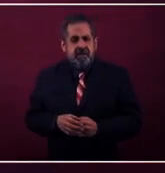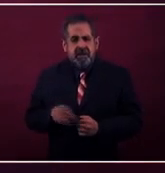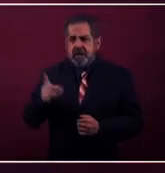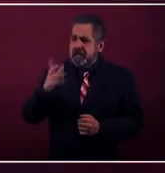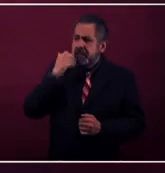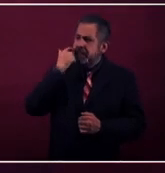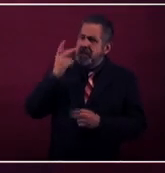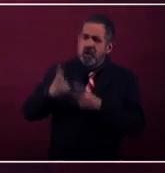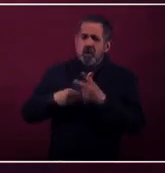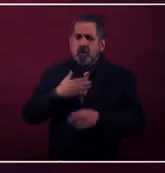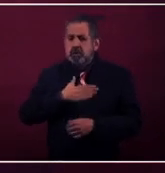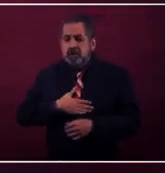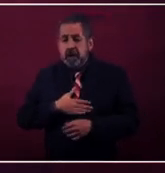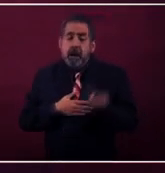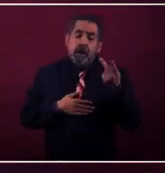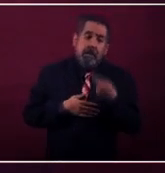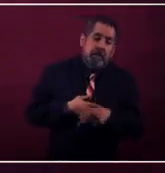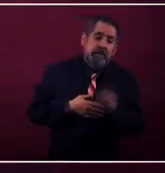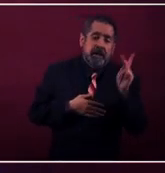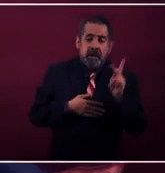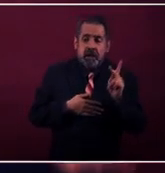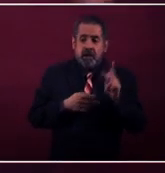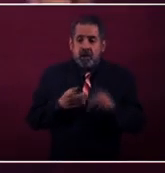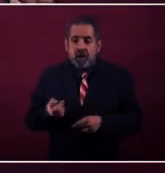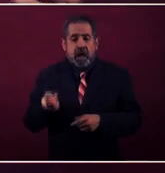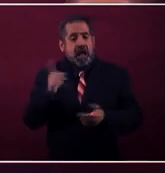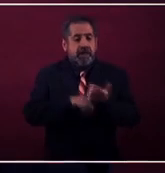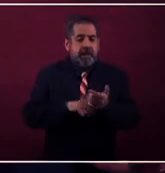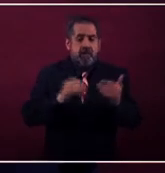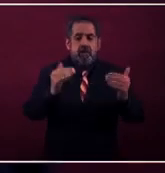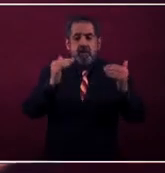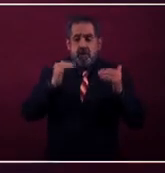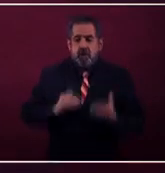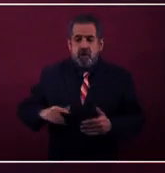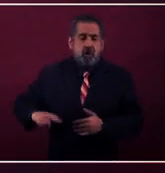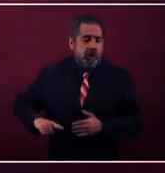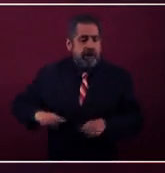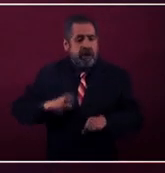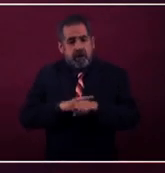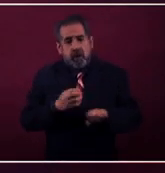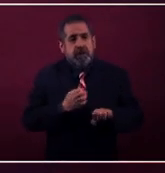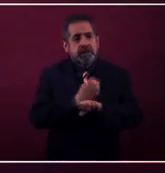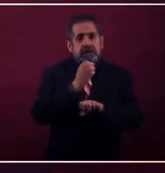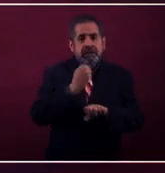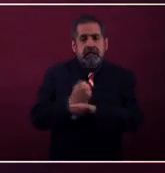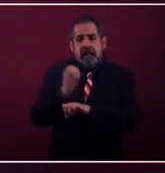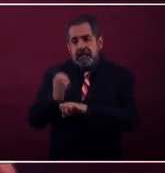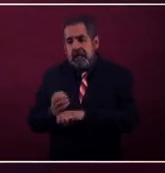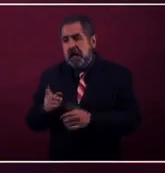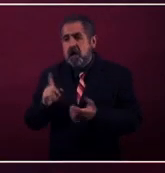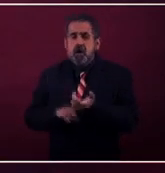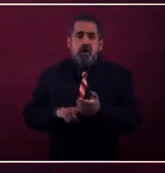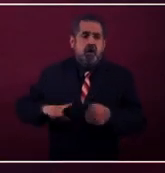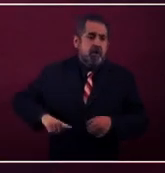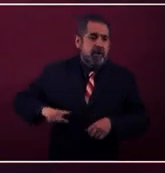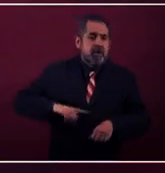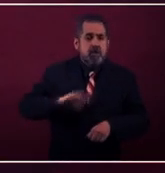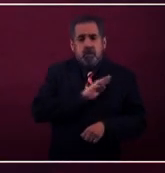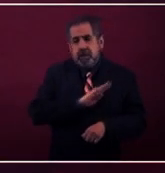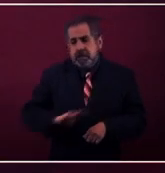procura la justicia, pero los gobiernos estatales, los